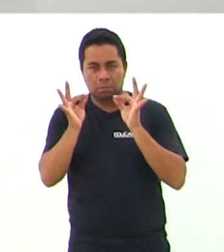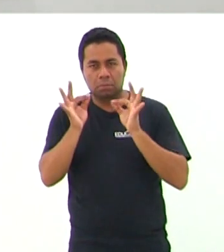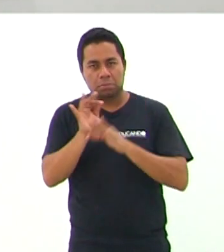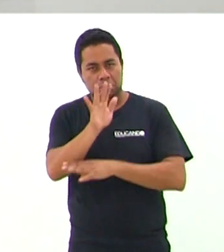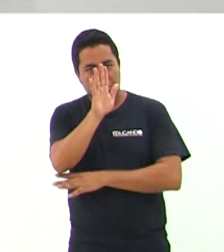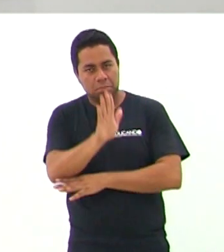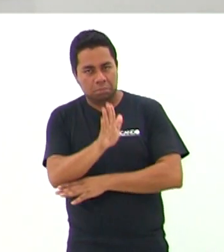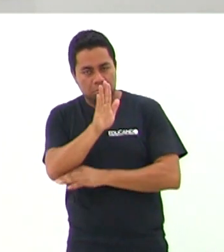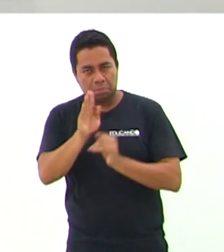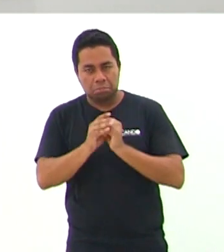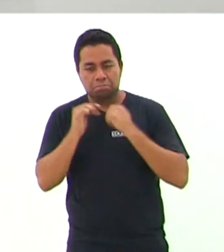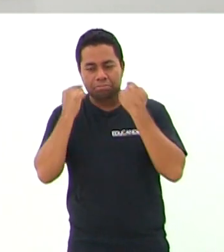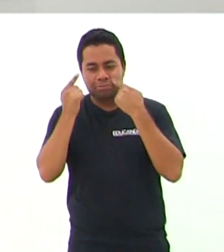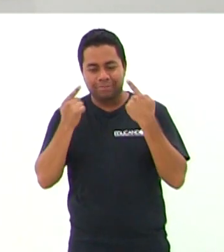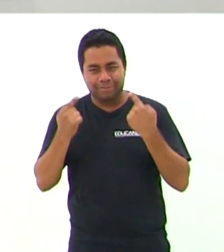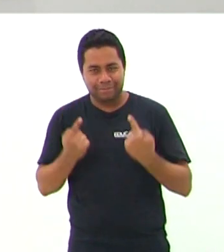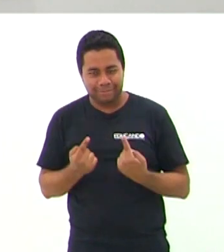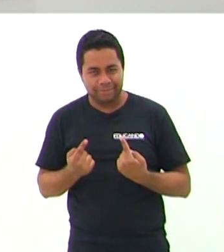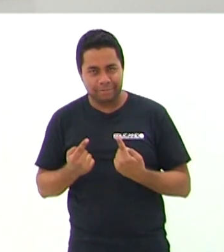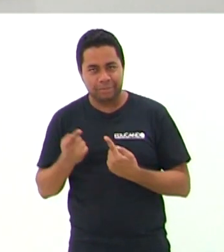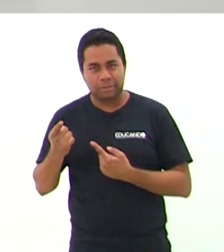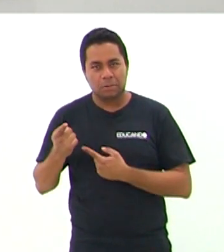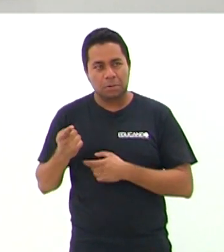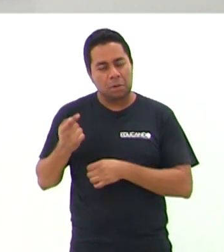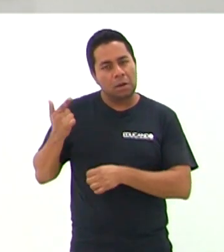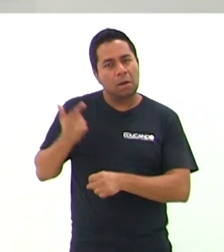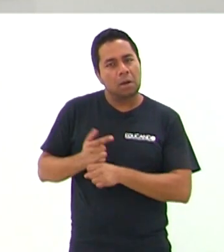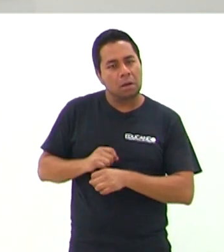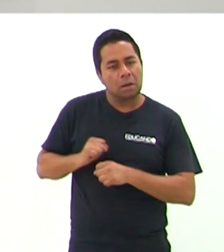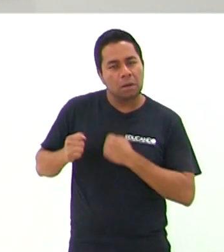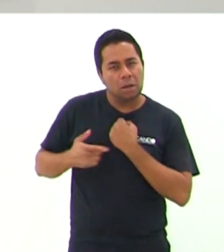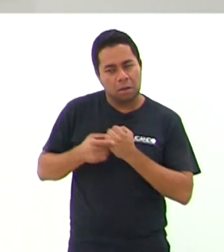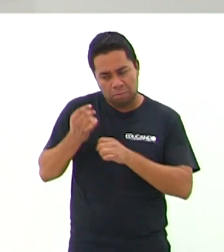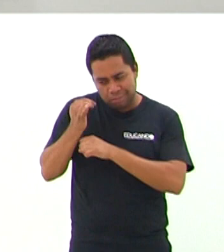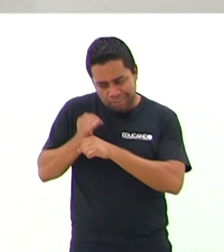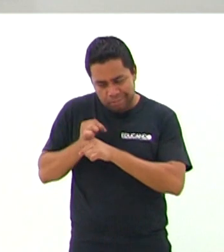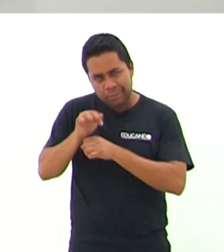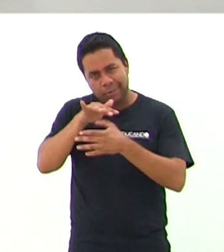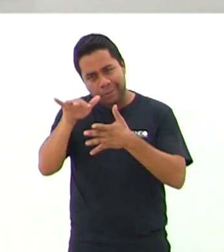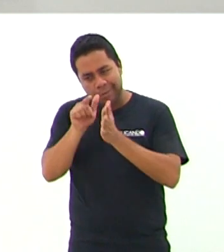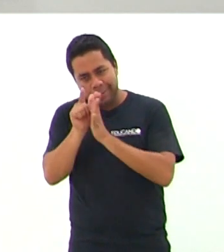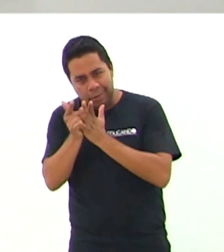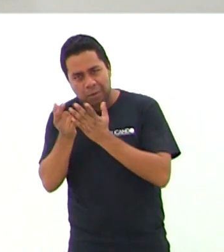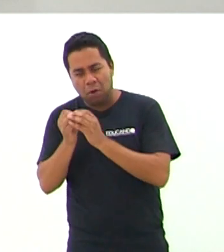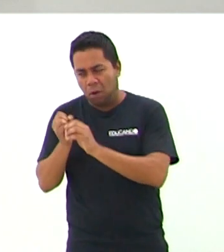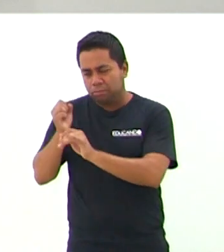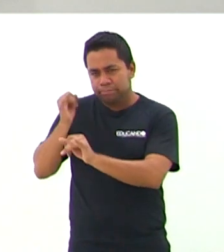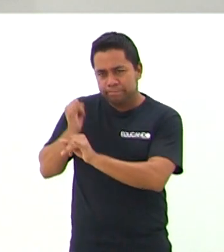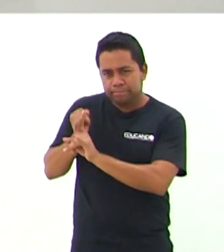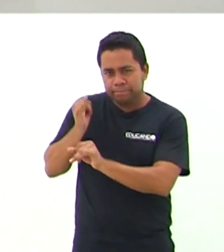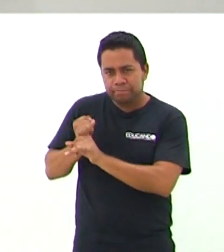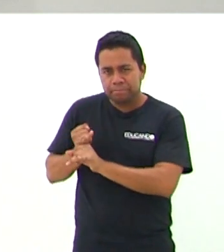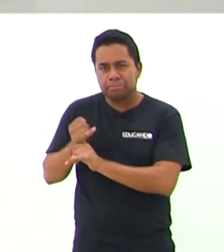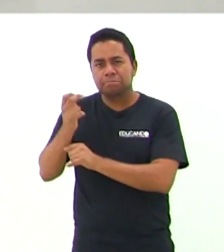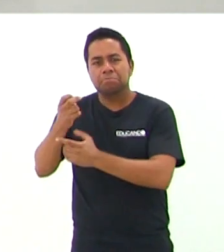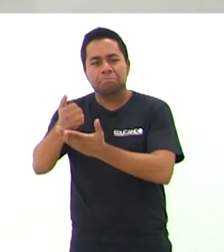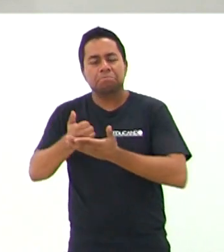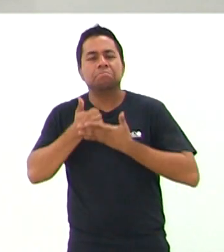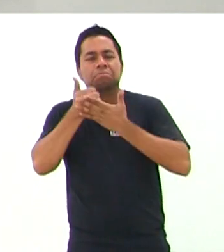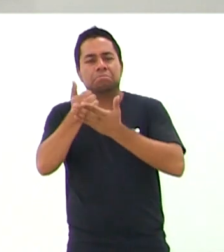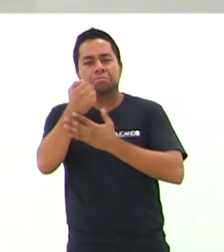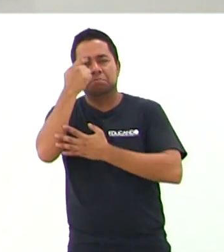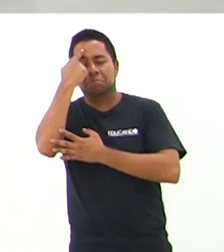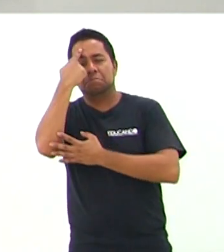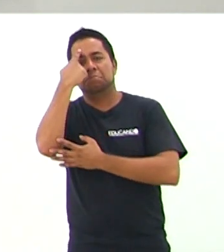que está enrollado. Tú puedes investigar acerca de él en algunos libros, en internet, la cual te va a dar la